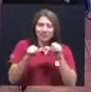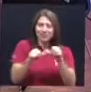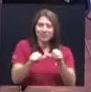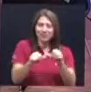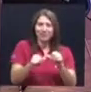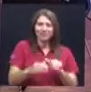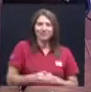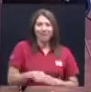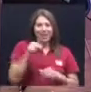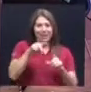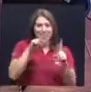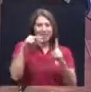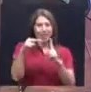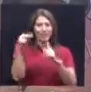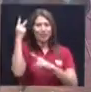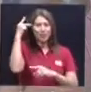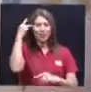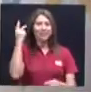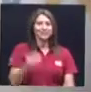instante en